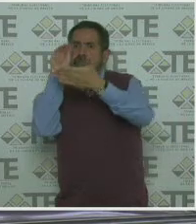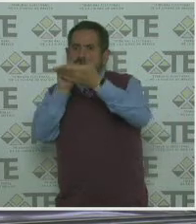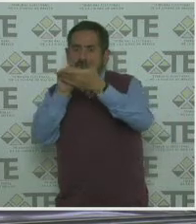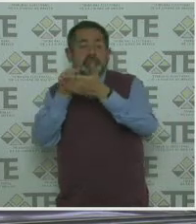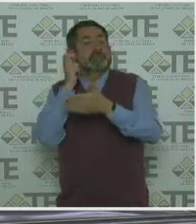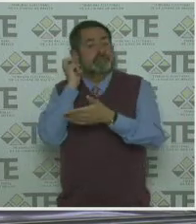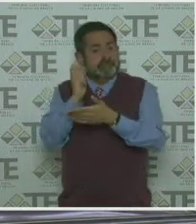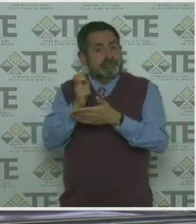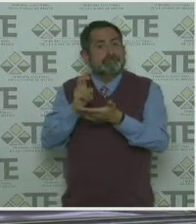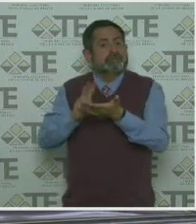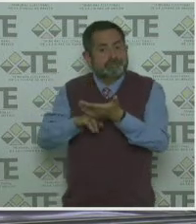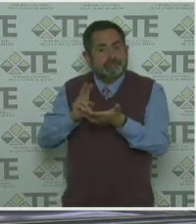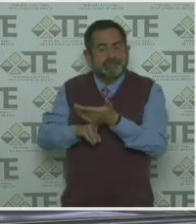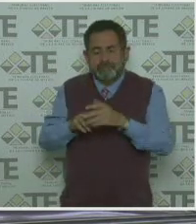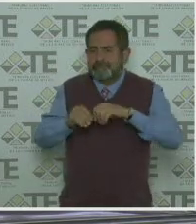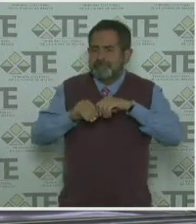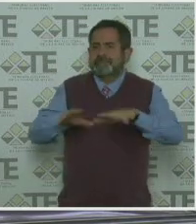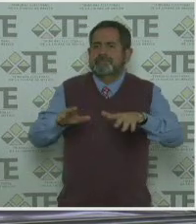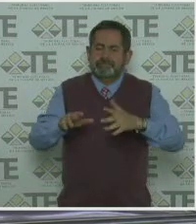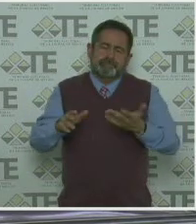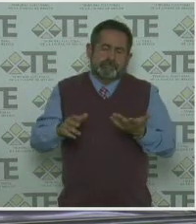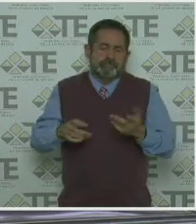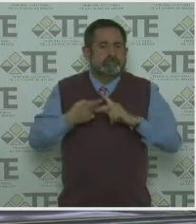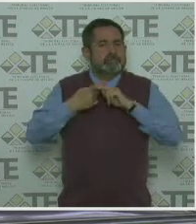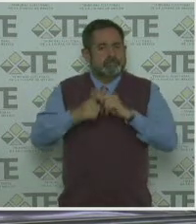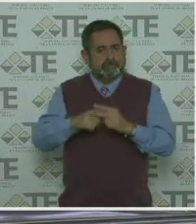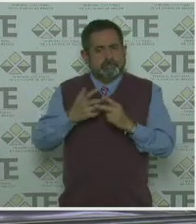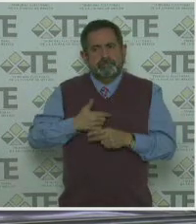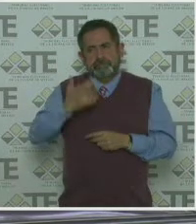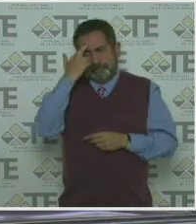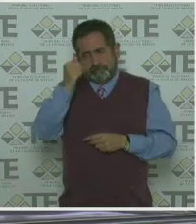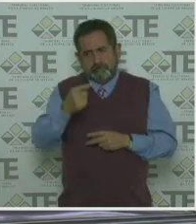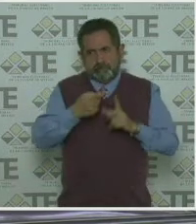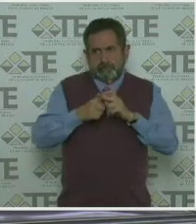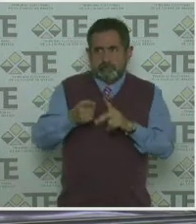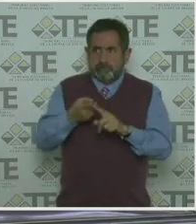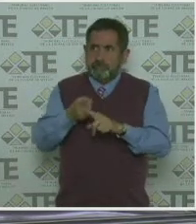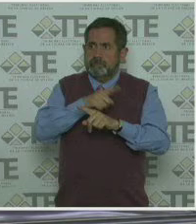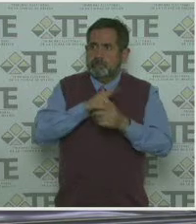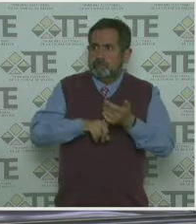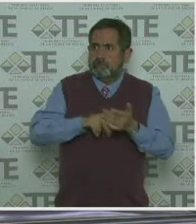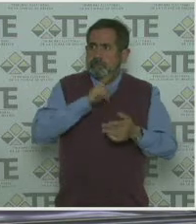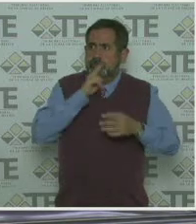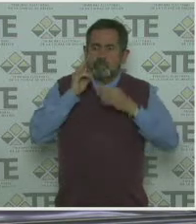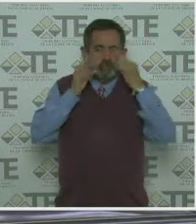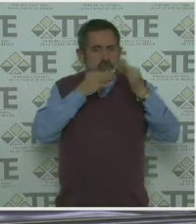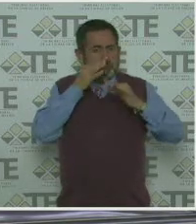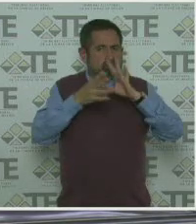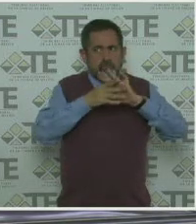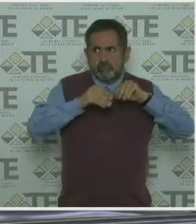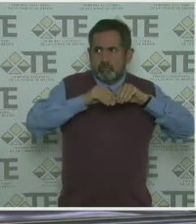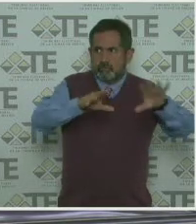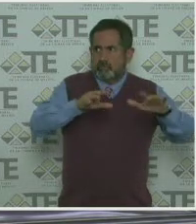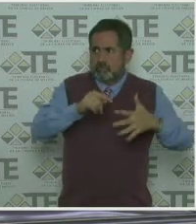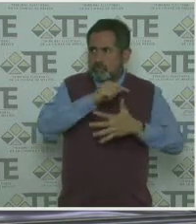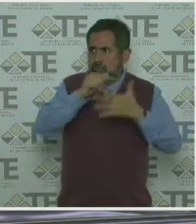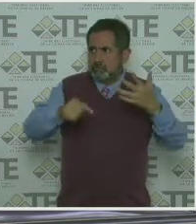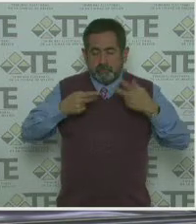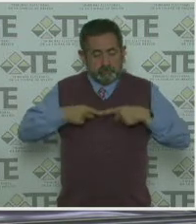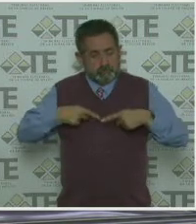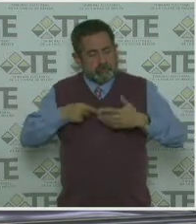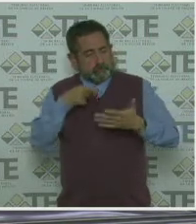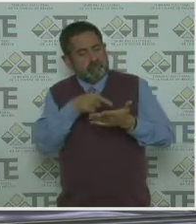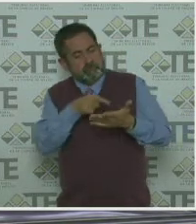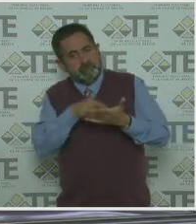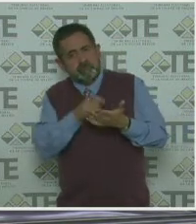la cédula la que tiene como, o la razón de ser de esta cédula es precisamente darle a conocer a las partes interesadas